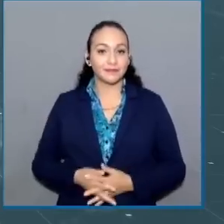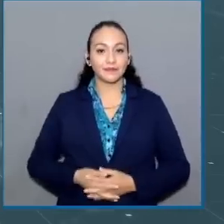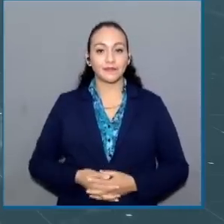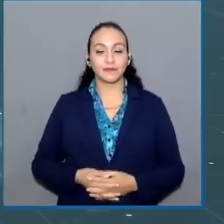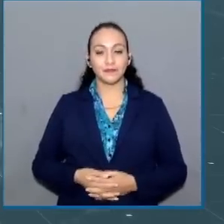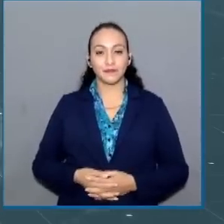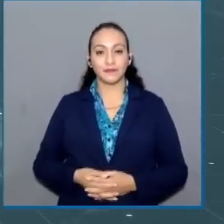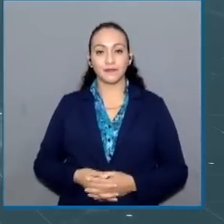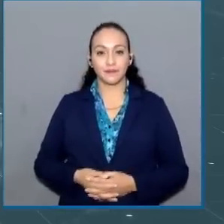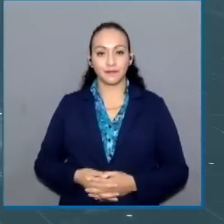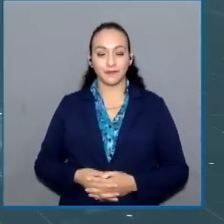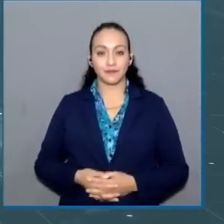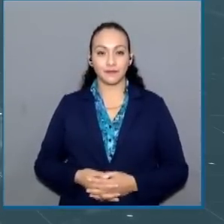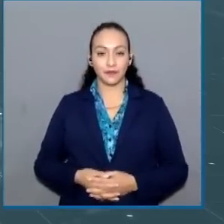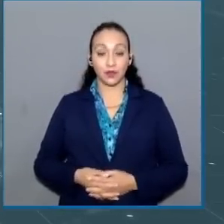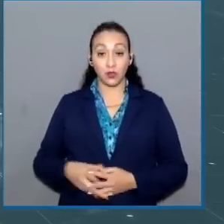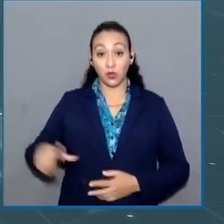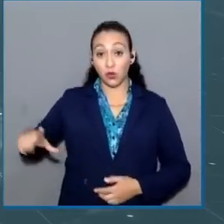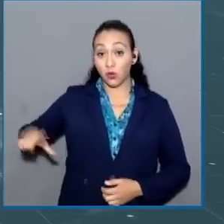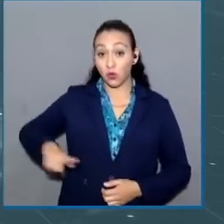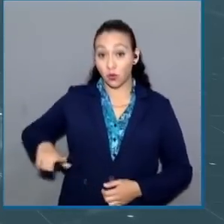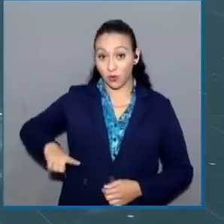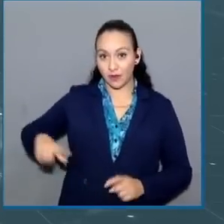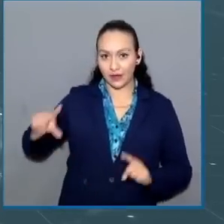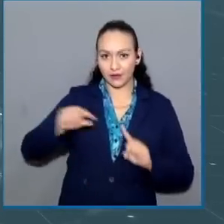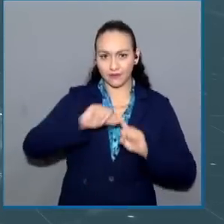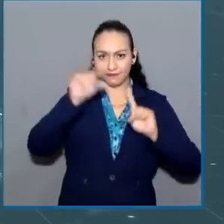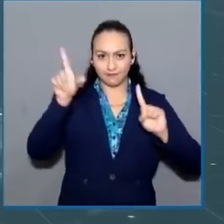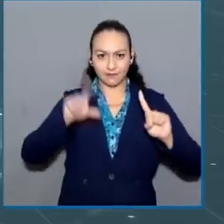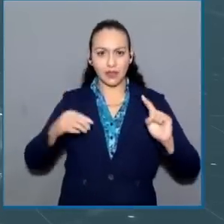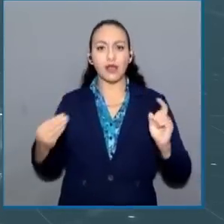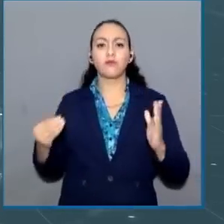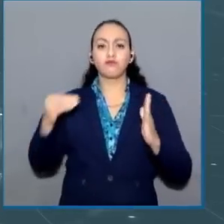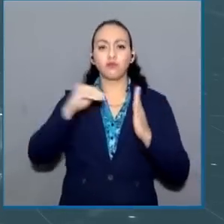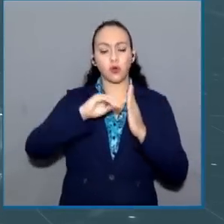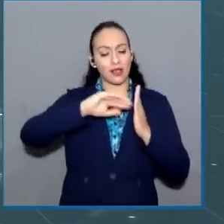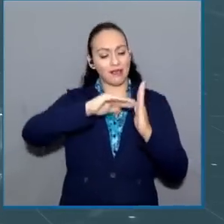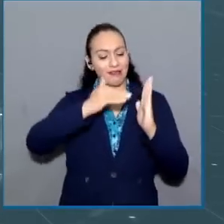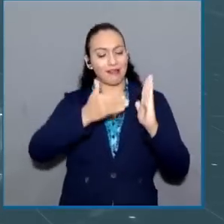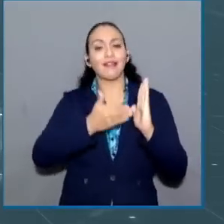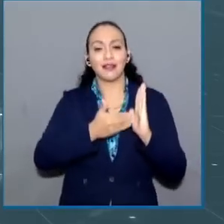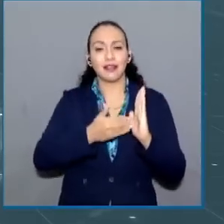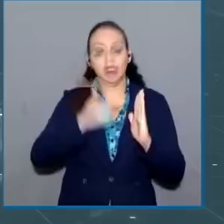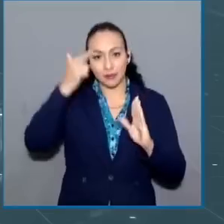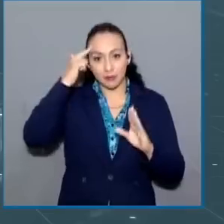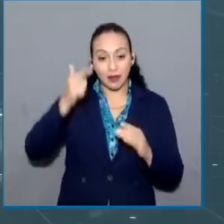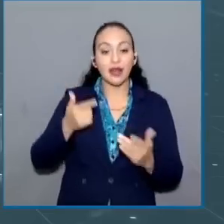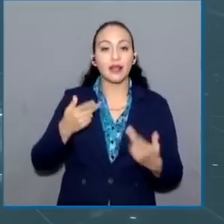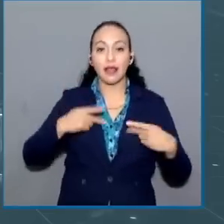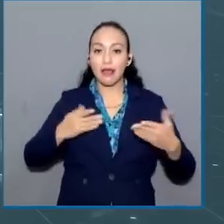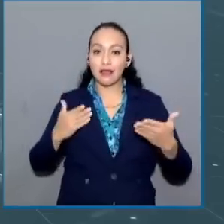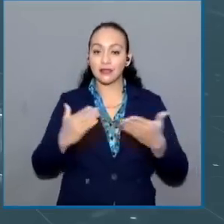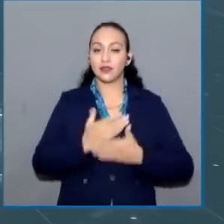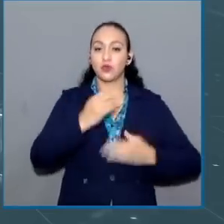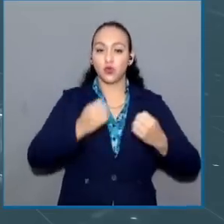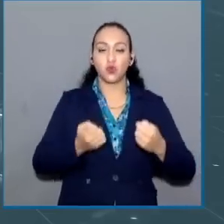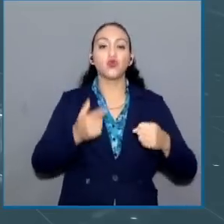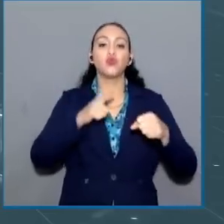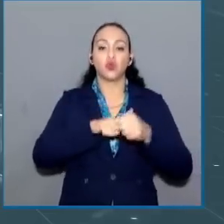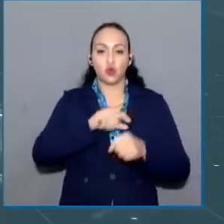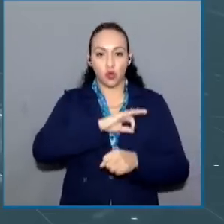El gobierno federal mantiene estrategia de desarrollo con justicia social, aseguró el secretario de Hacienda